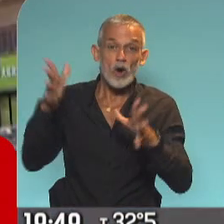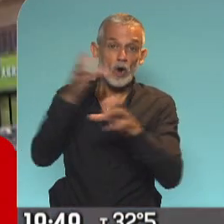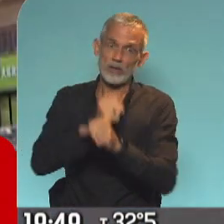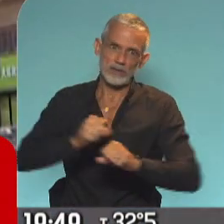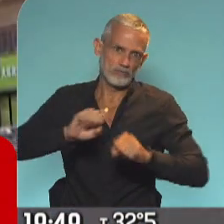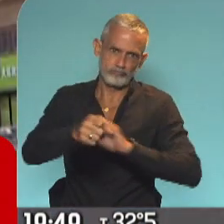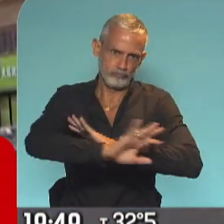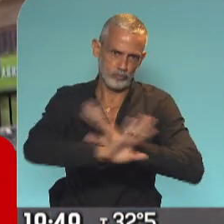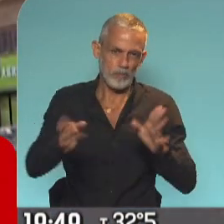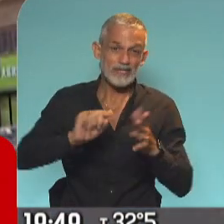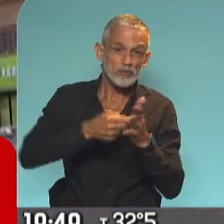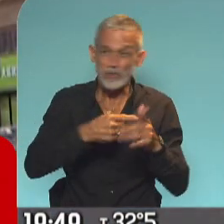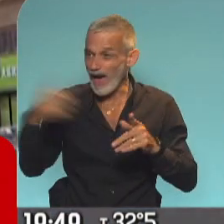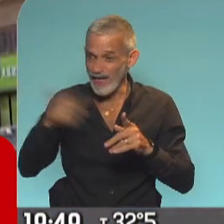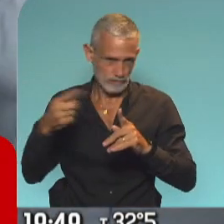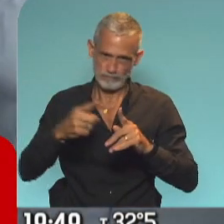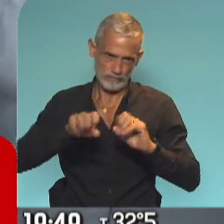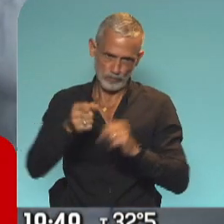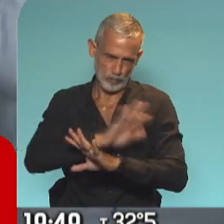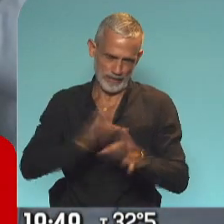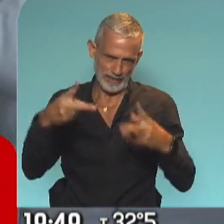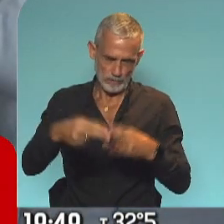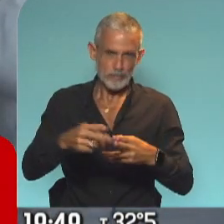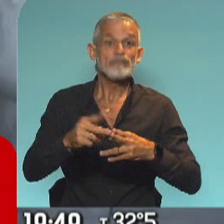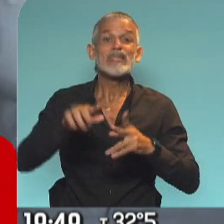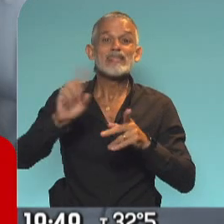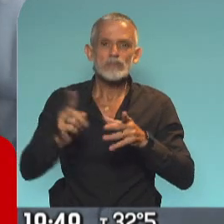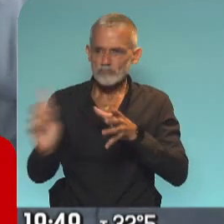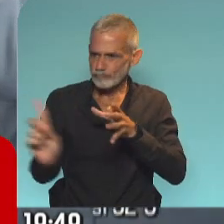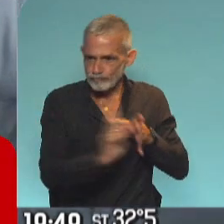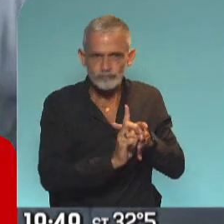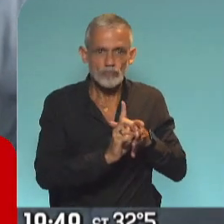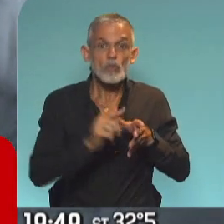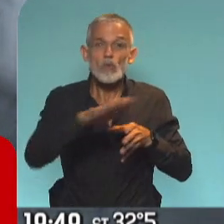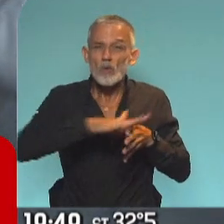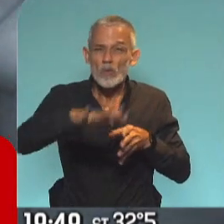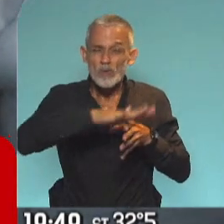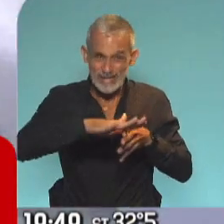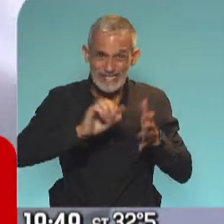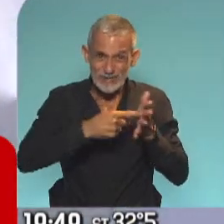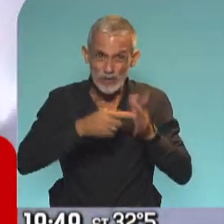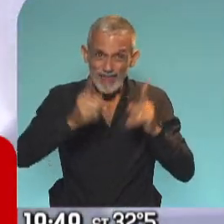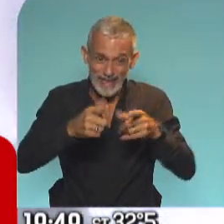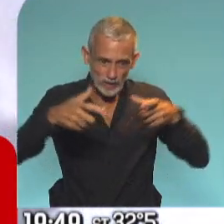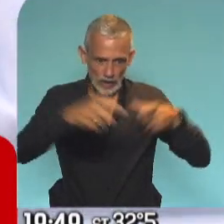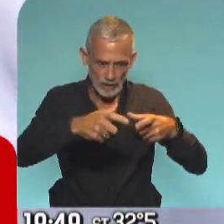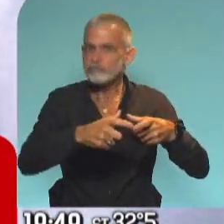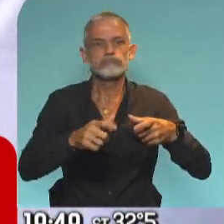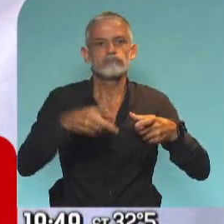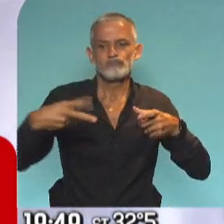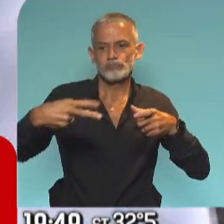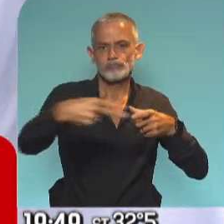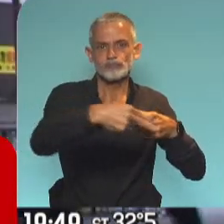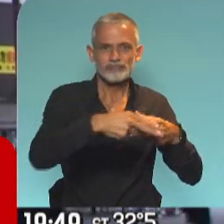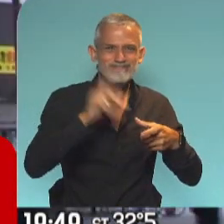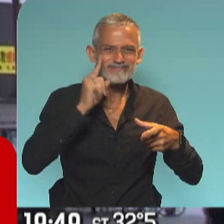colectivos interurbanos. También aislaron por completo un distrito de esa ciudad que fue declarado zona